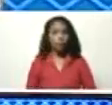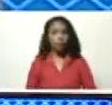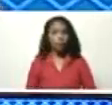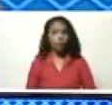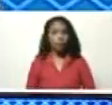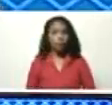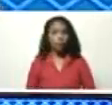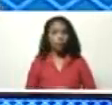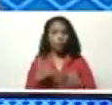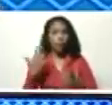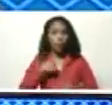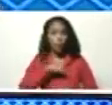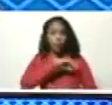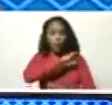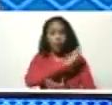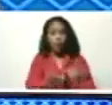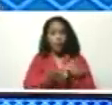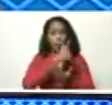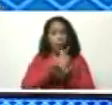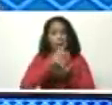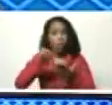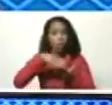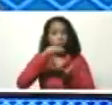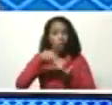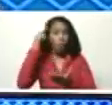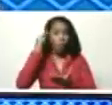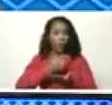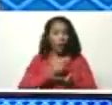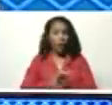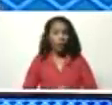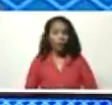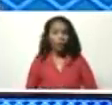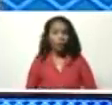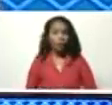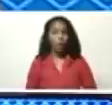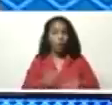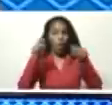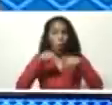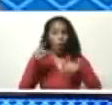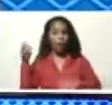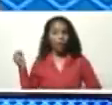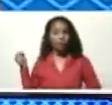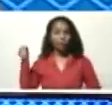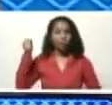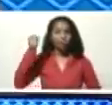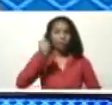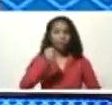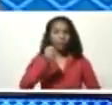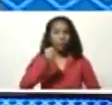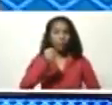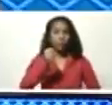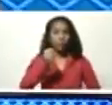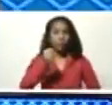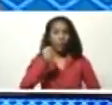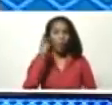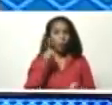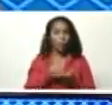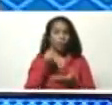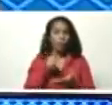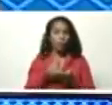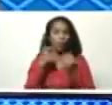de nuestra Fuerza Armada Nacional Bolivariana, hoy trayendo a la